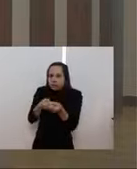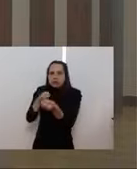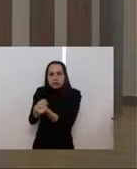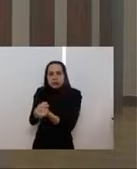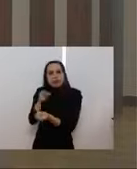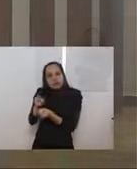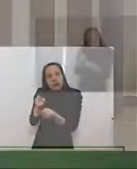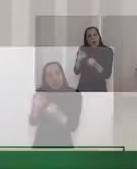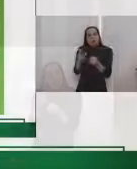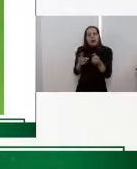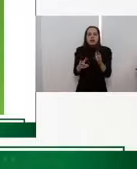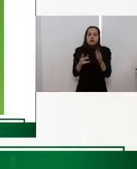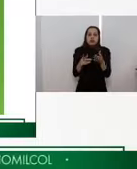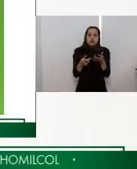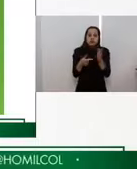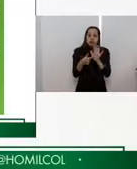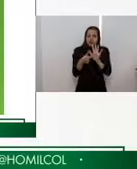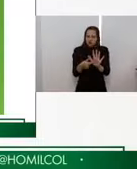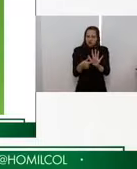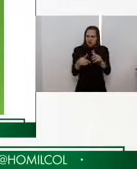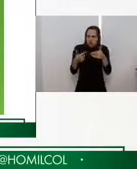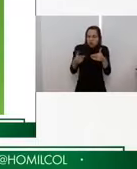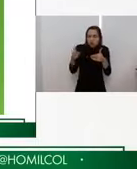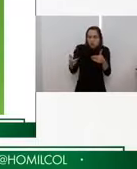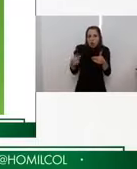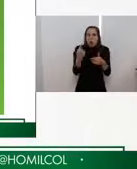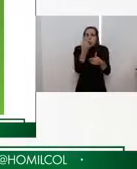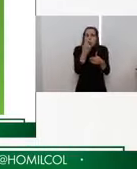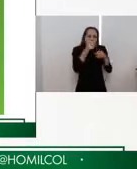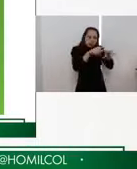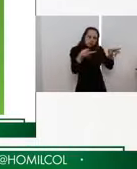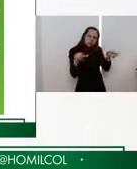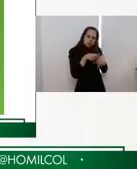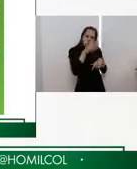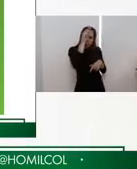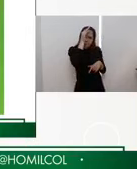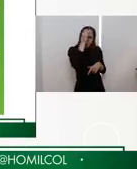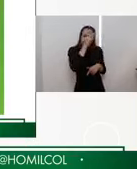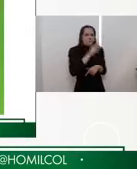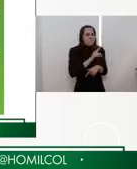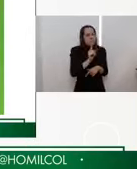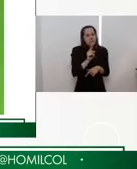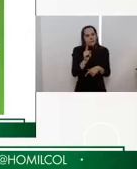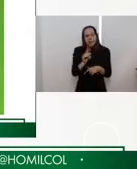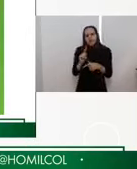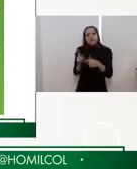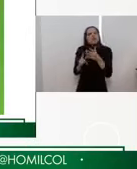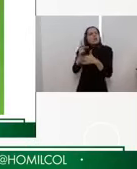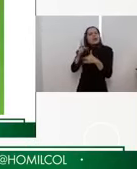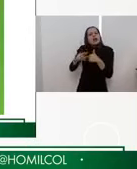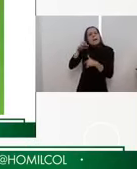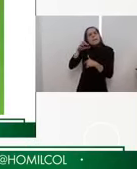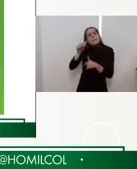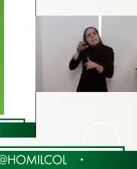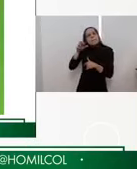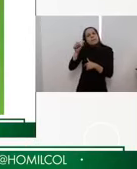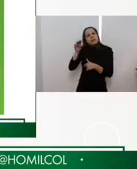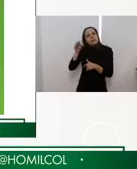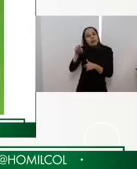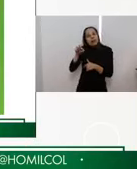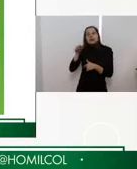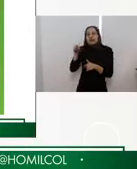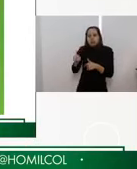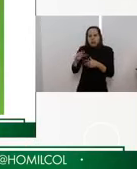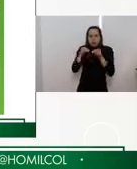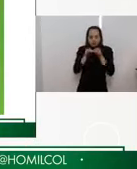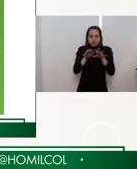llevado ese programa no solo a las instalaciones aquí en el hospital sino a través del programa pad pack con su carro taller lo hemos extendido a todo el territorio